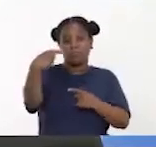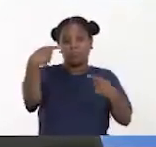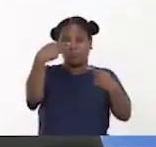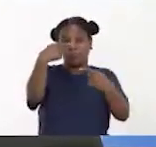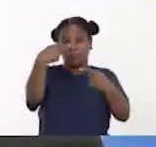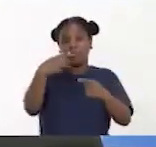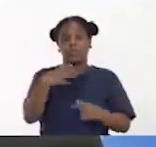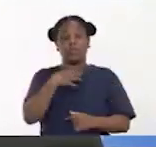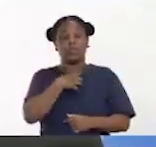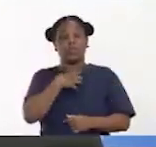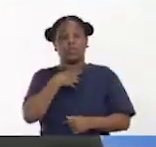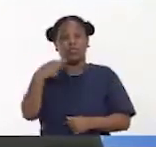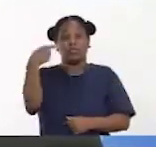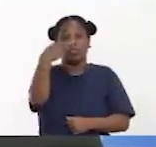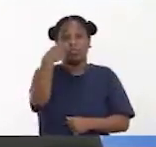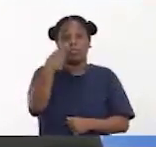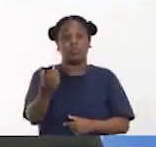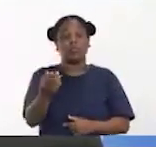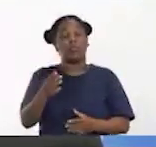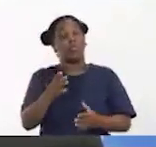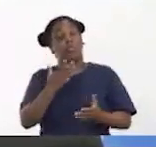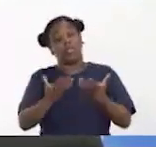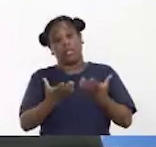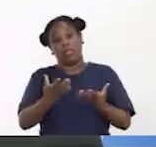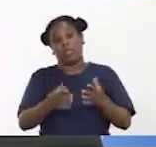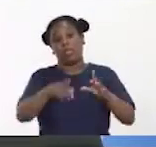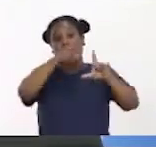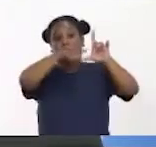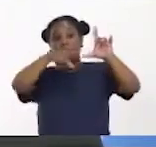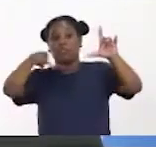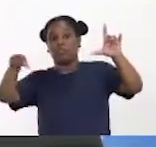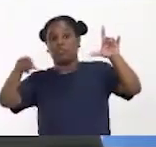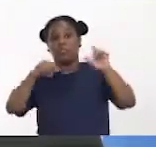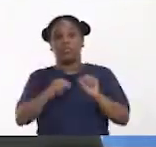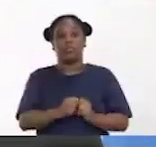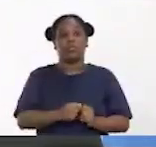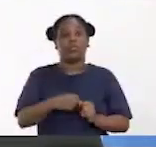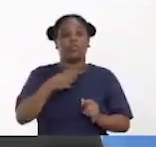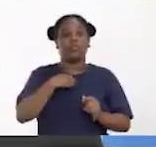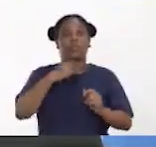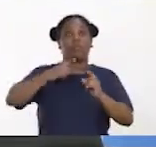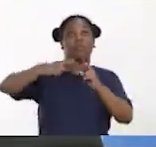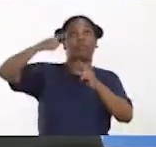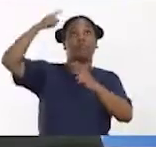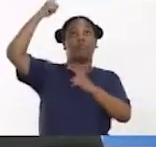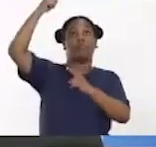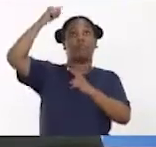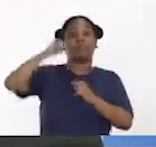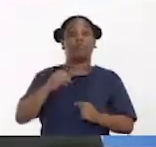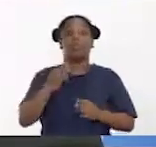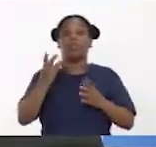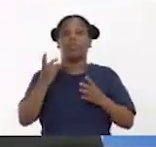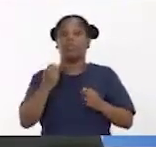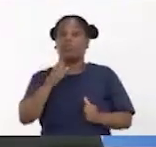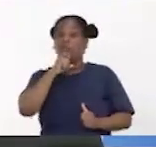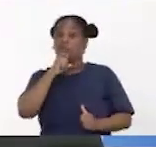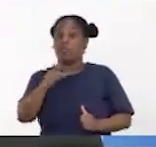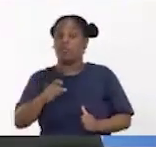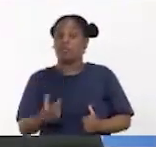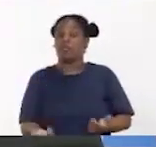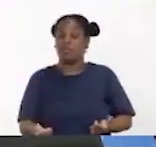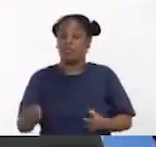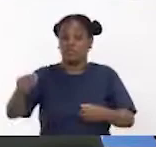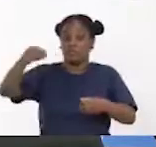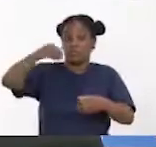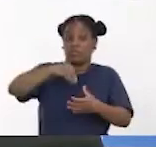en el sistema el origen de coordenadas y tiene el extremo en el par ordenado del número complejo